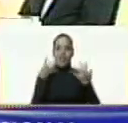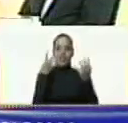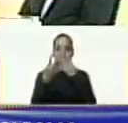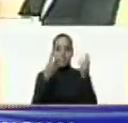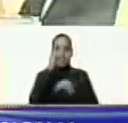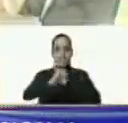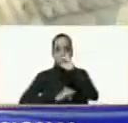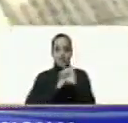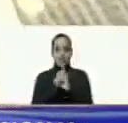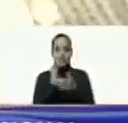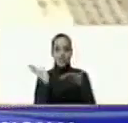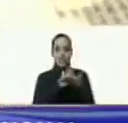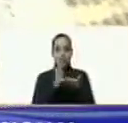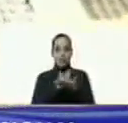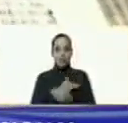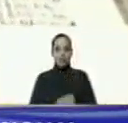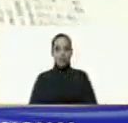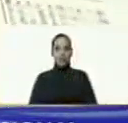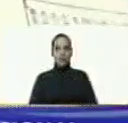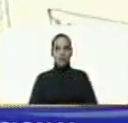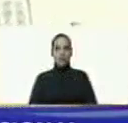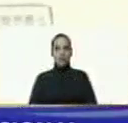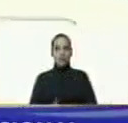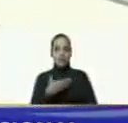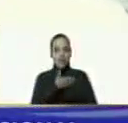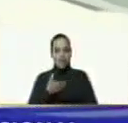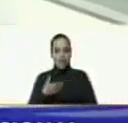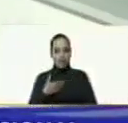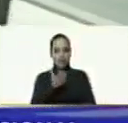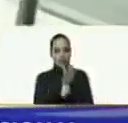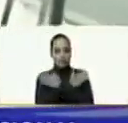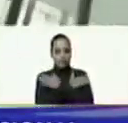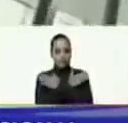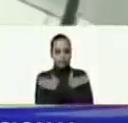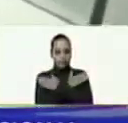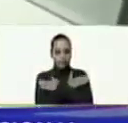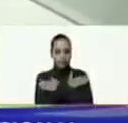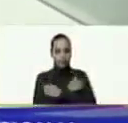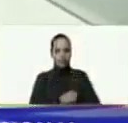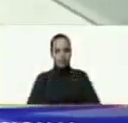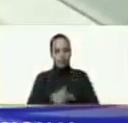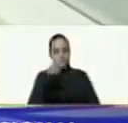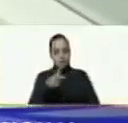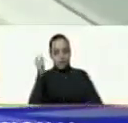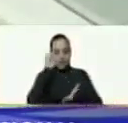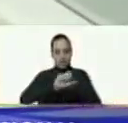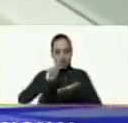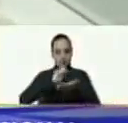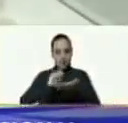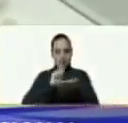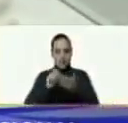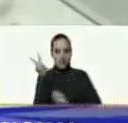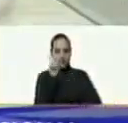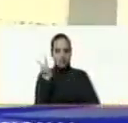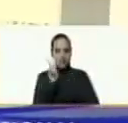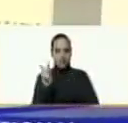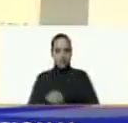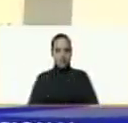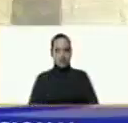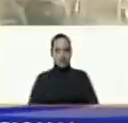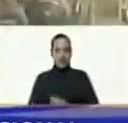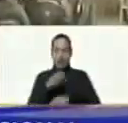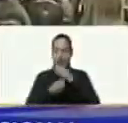del Libro. Quiero felicitar también a el escritor venezolano, una